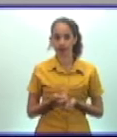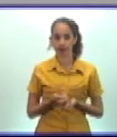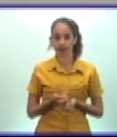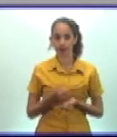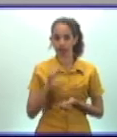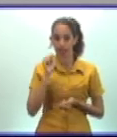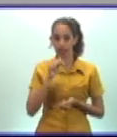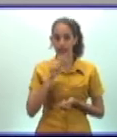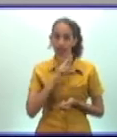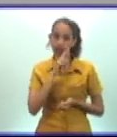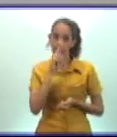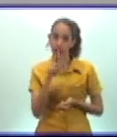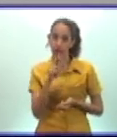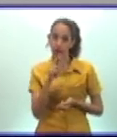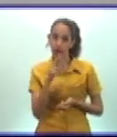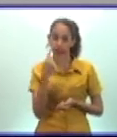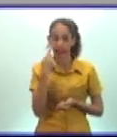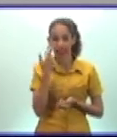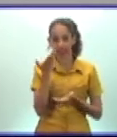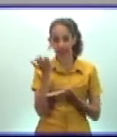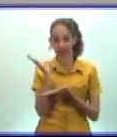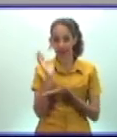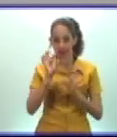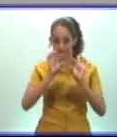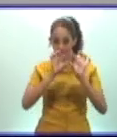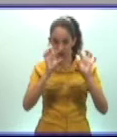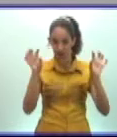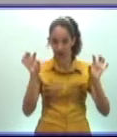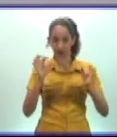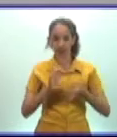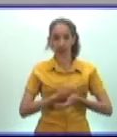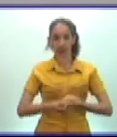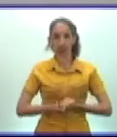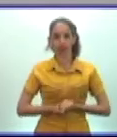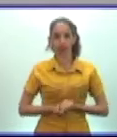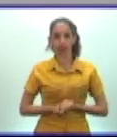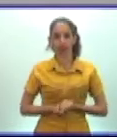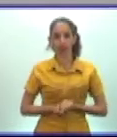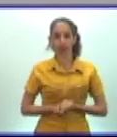Obtenemos que la raíz cuadrada de 2 al cuadrado es 2.